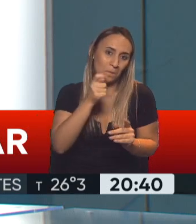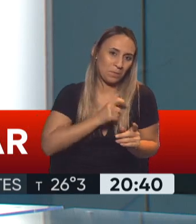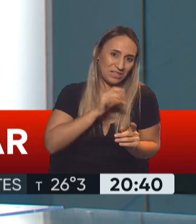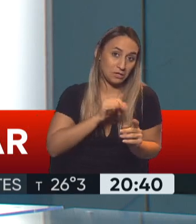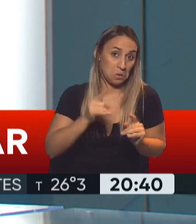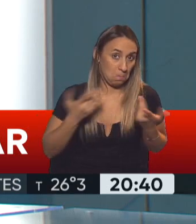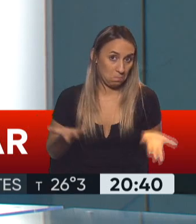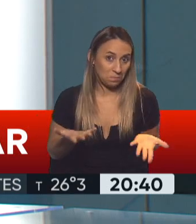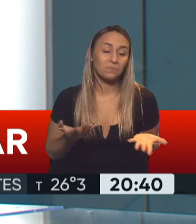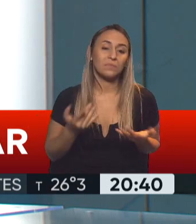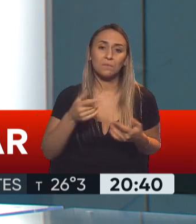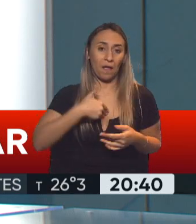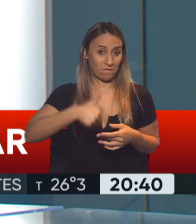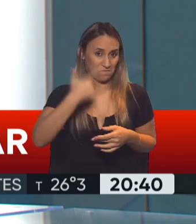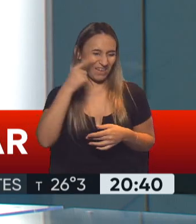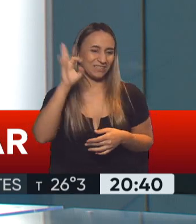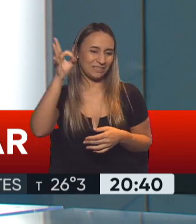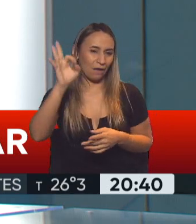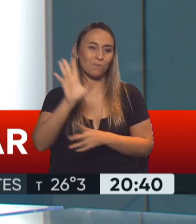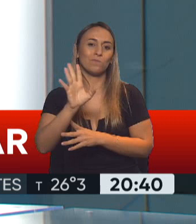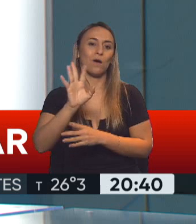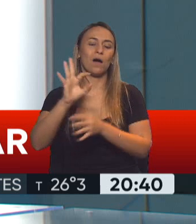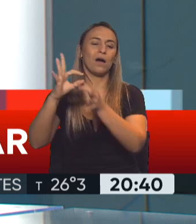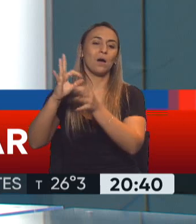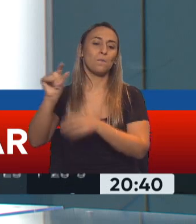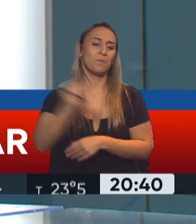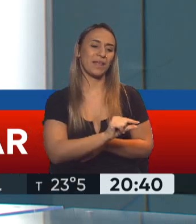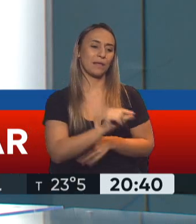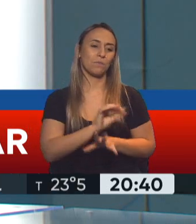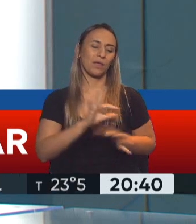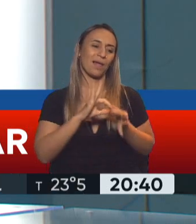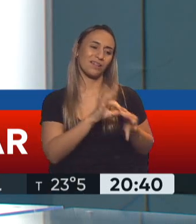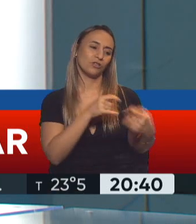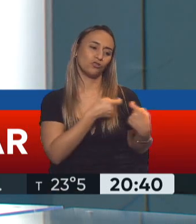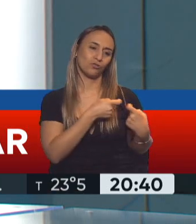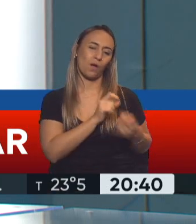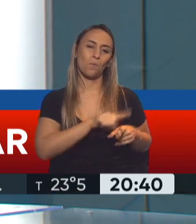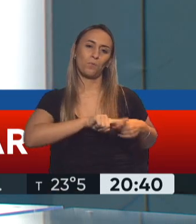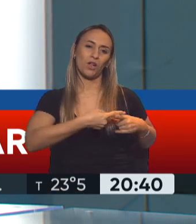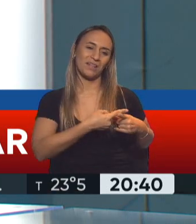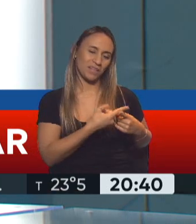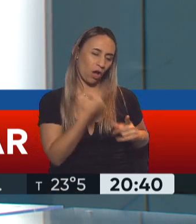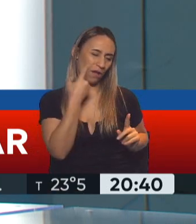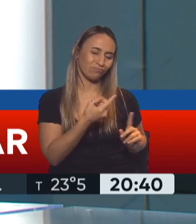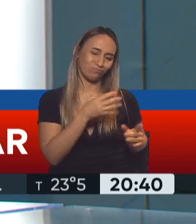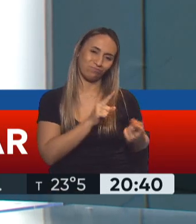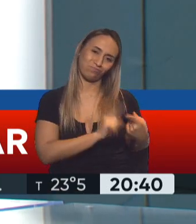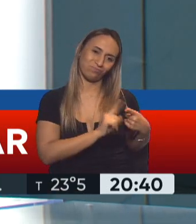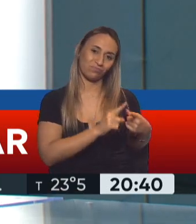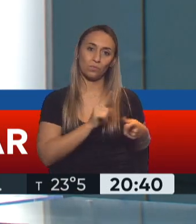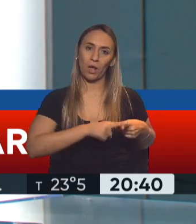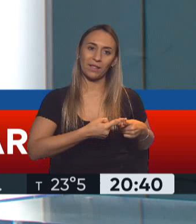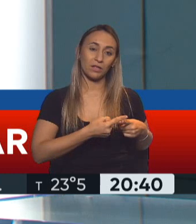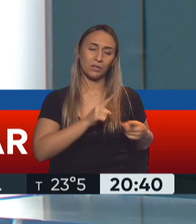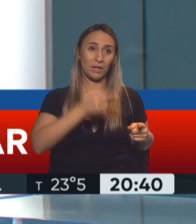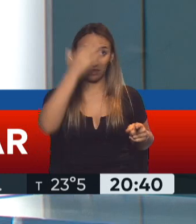punto reconoce que es un préstamo político vinculado contra ambos con bueno con ese momento eeuu con la posible reelección de